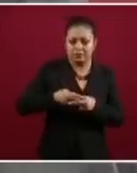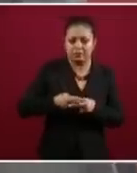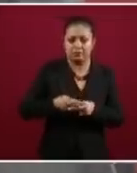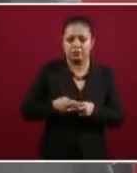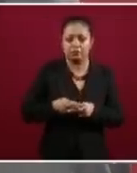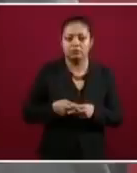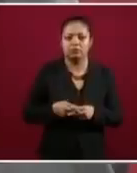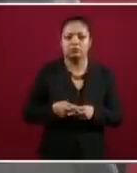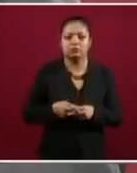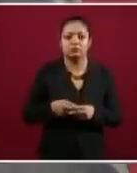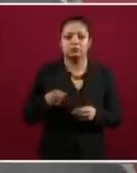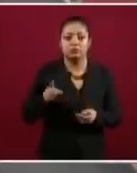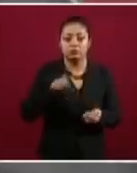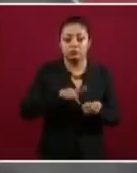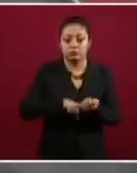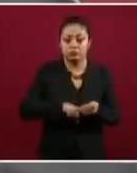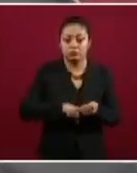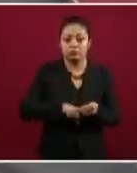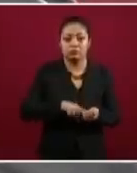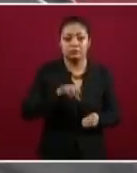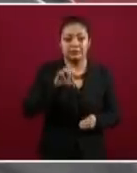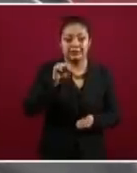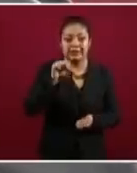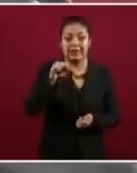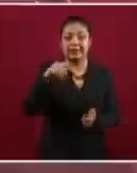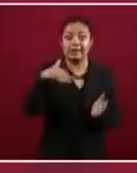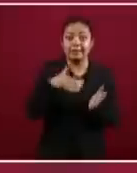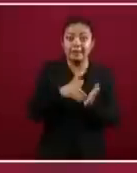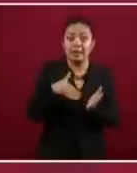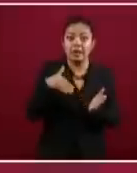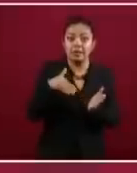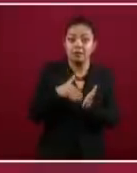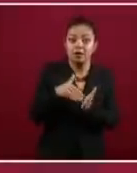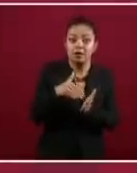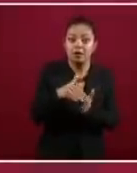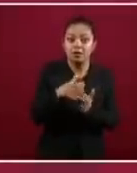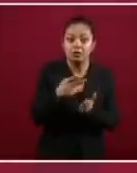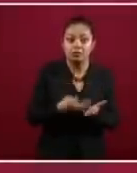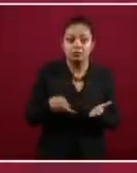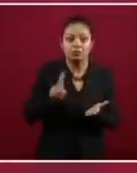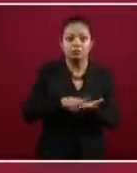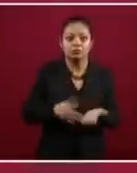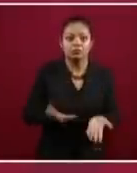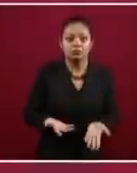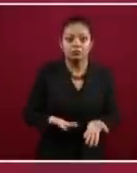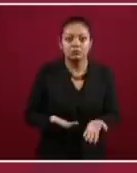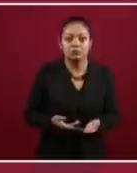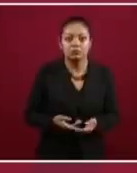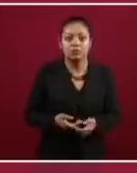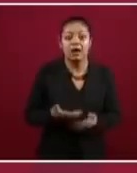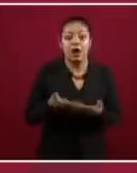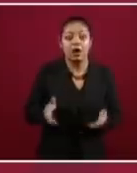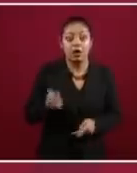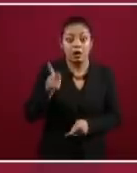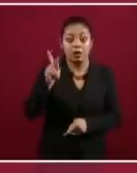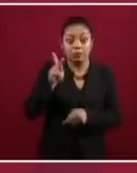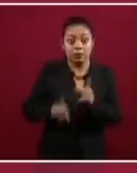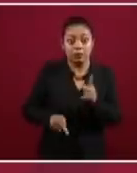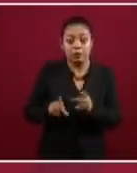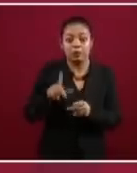Se han ejercido 60 mil millones y para terminarlo